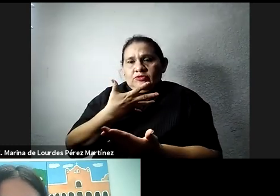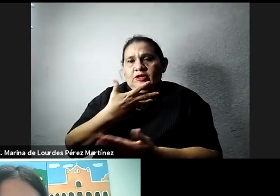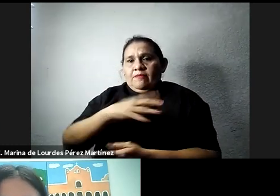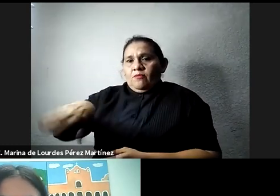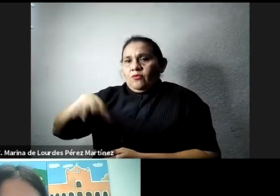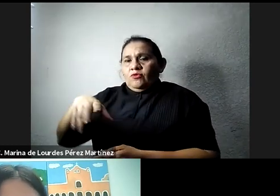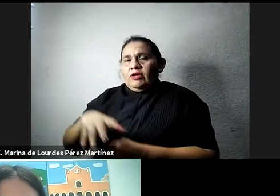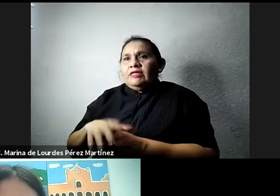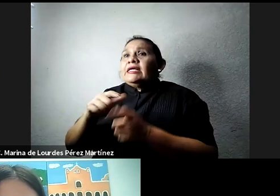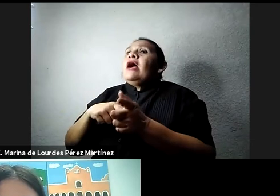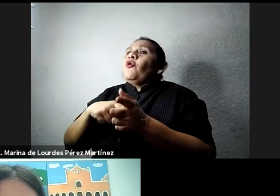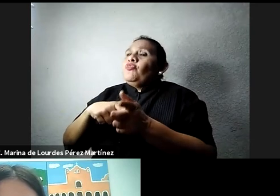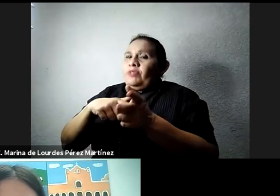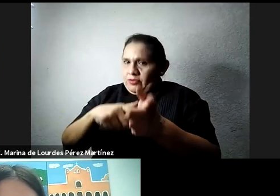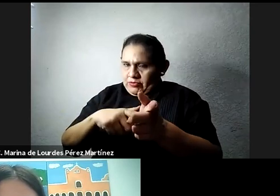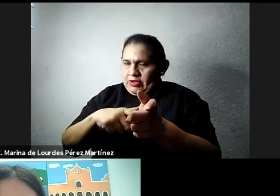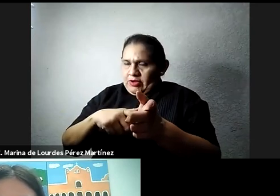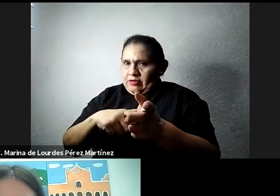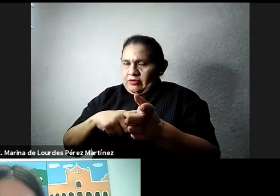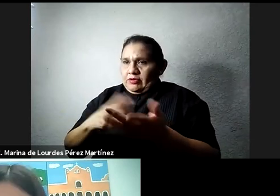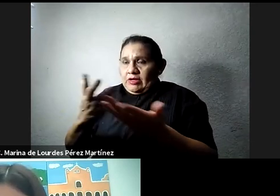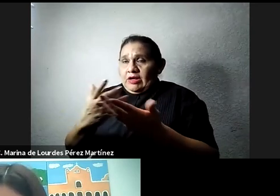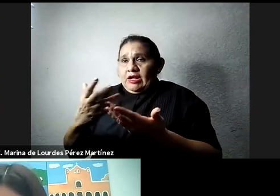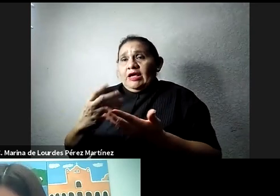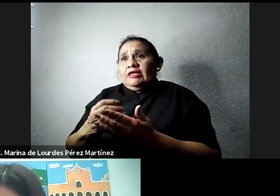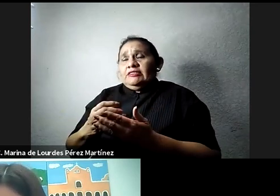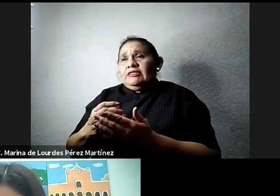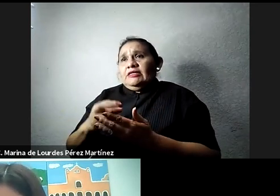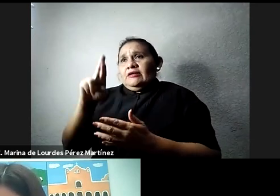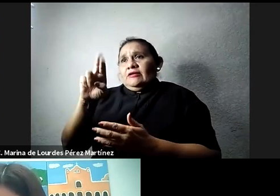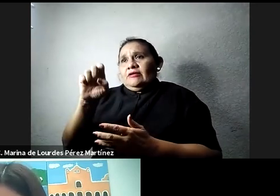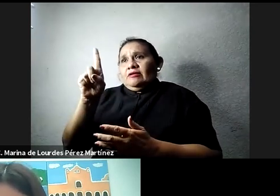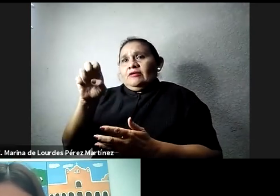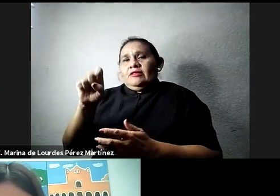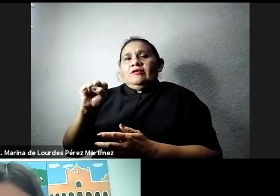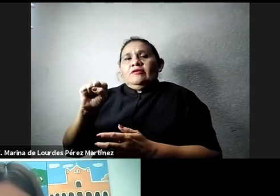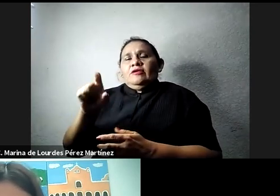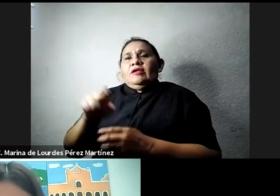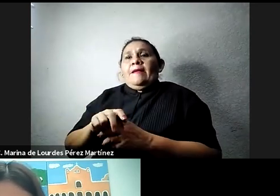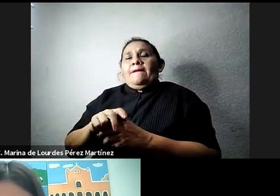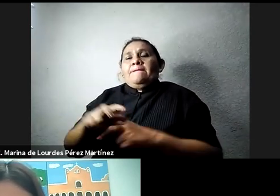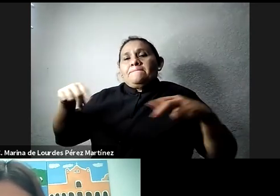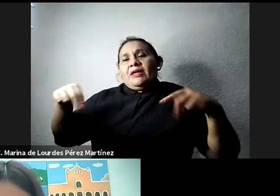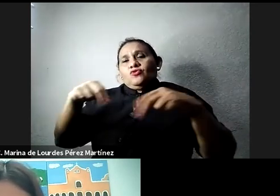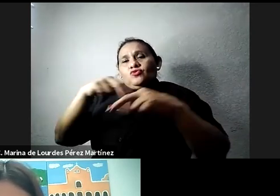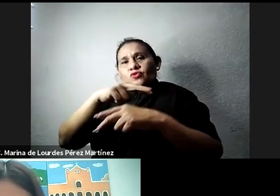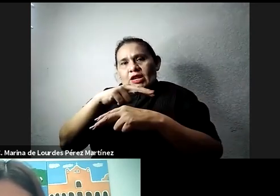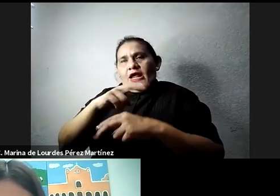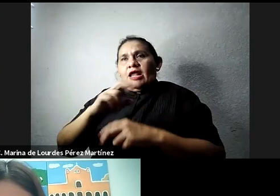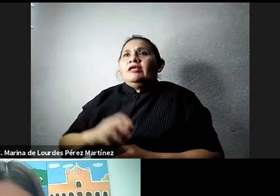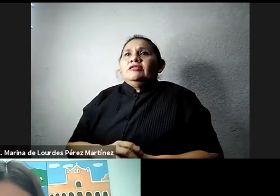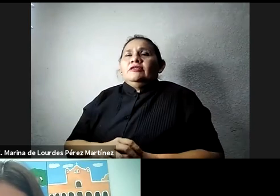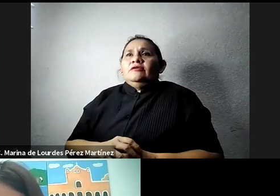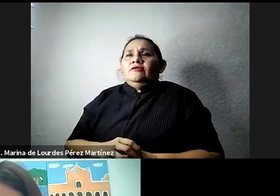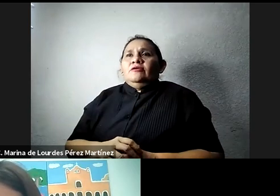la continuidad, ¿no? O sea, hacer redes, o sea, ya estar pensando en redes peatonales y esas redes